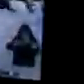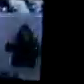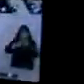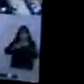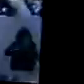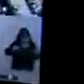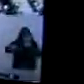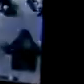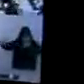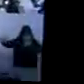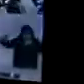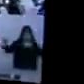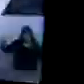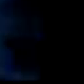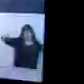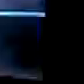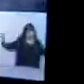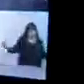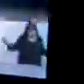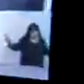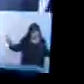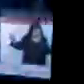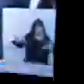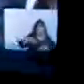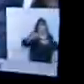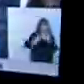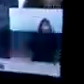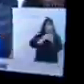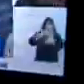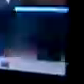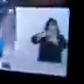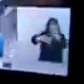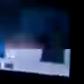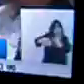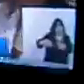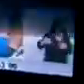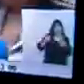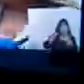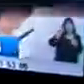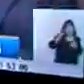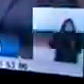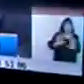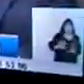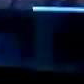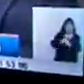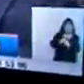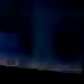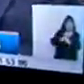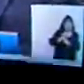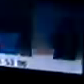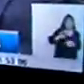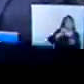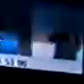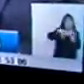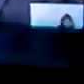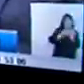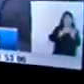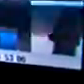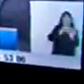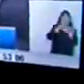en la agroindustria. Ya hemos comenzado a trabajar en obras adaptativas conforme al Plan de Agua 2020 y al cambio